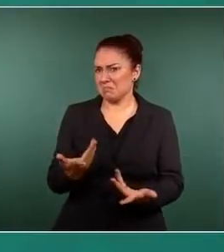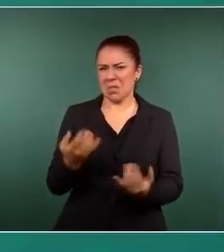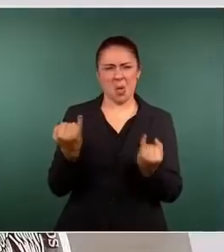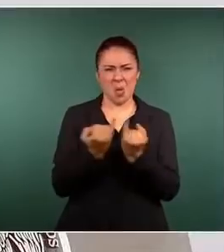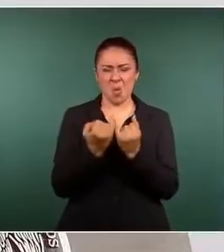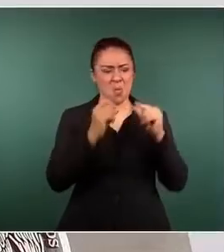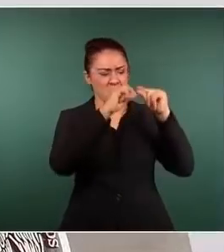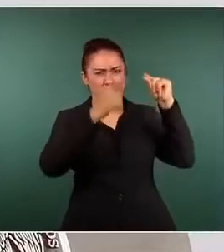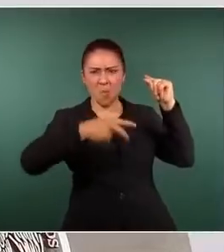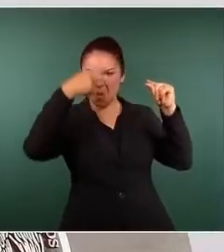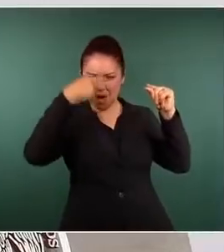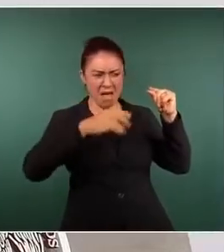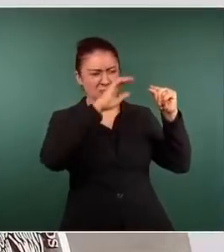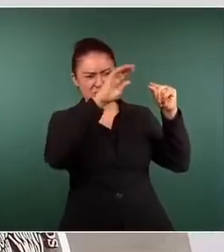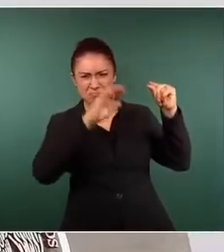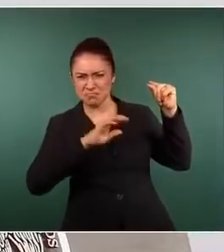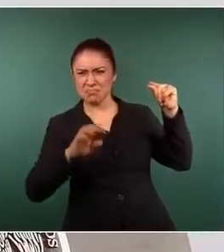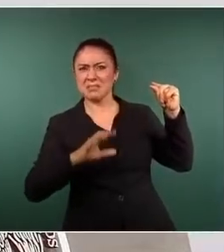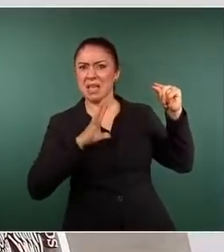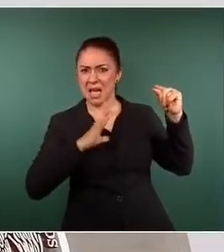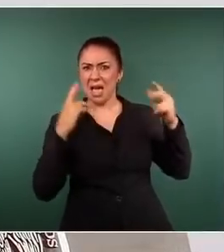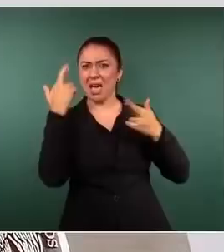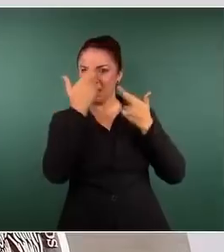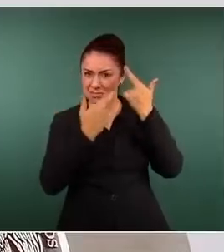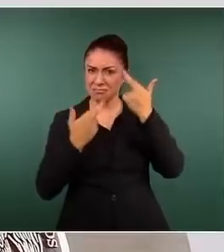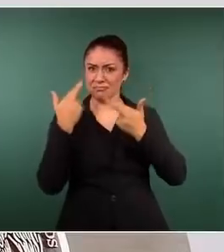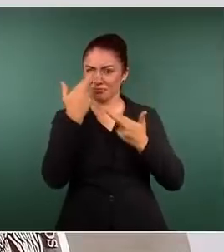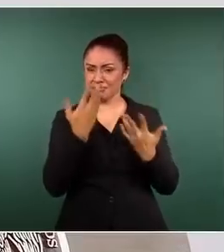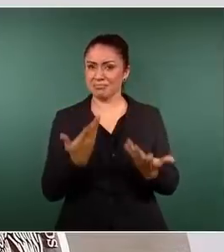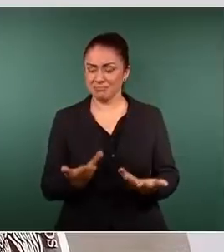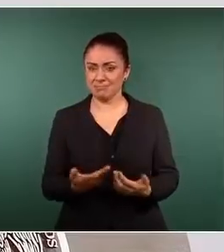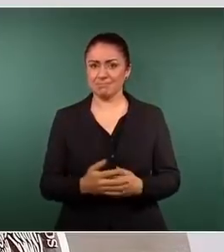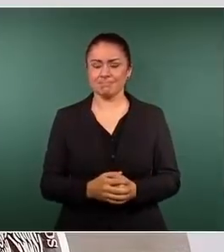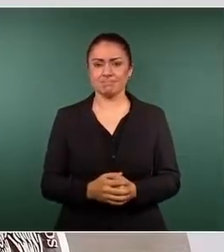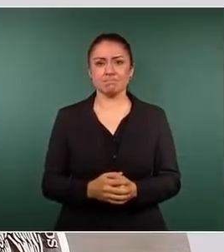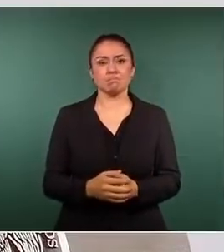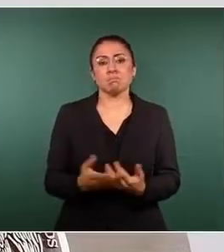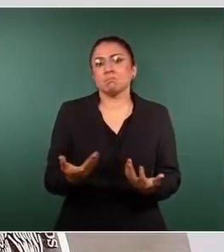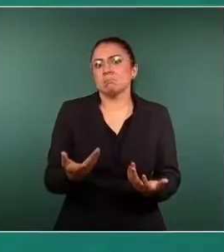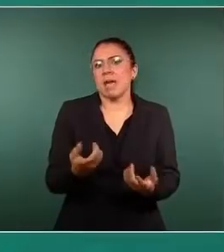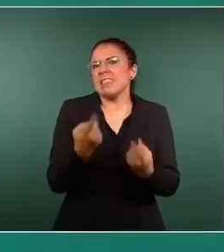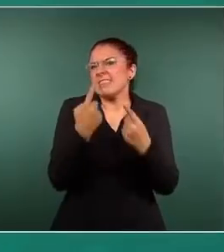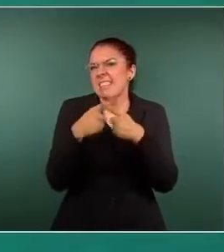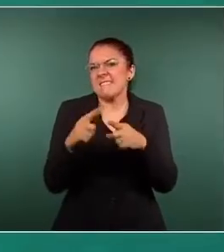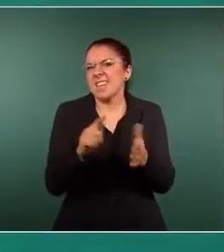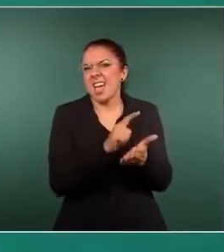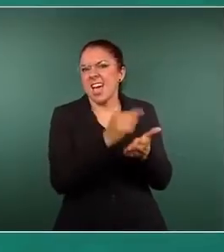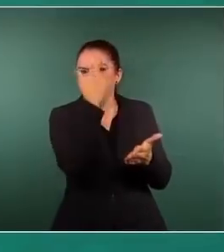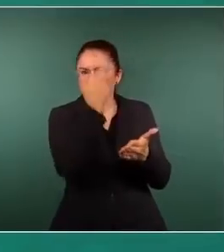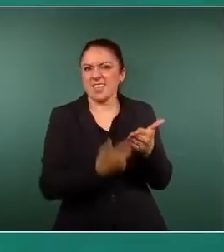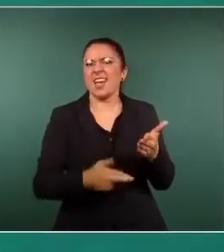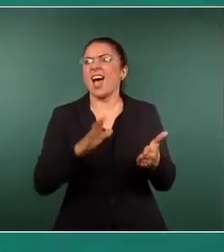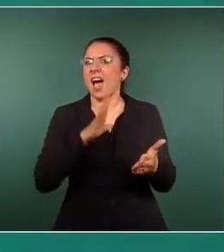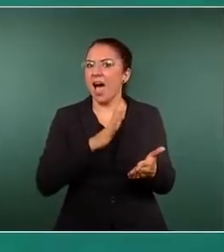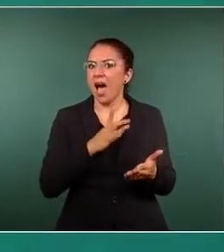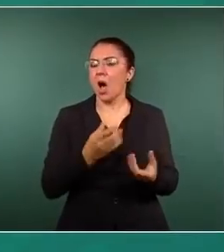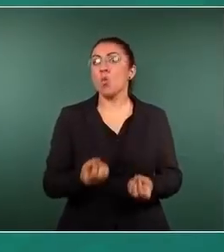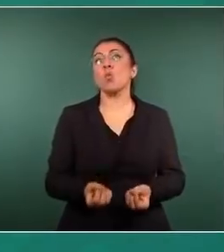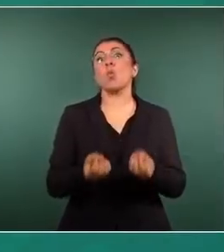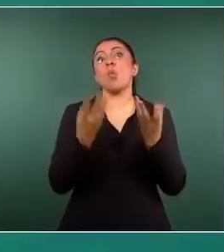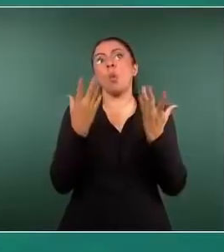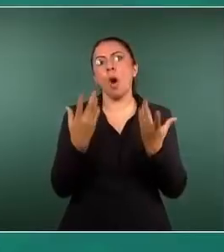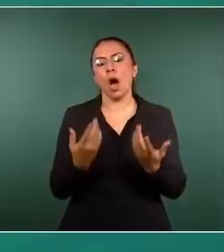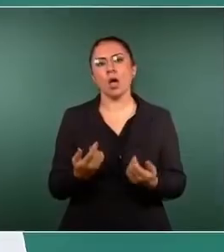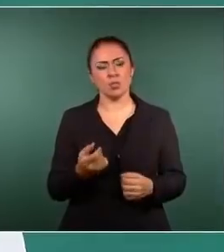méxico y se revisan todos los delitos las incidencias y se